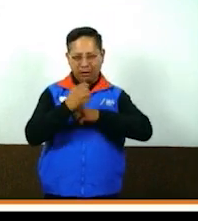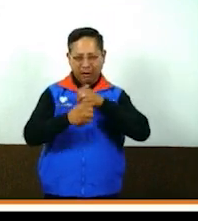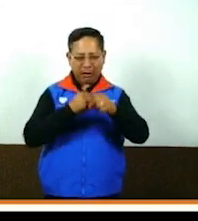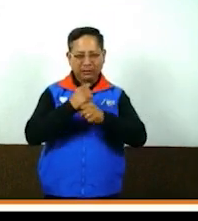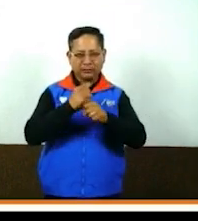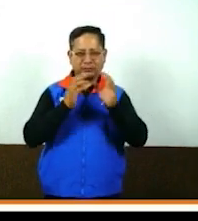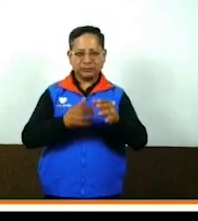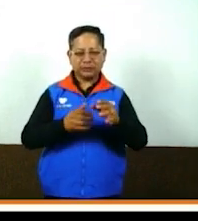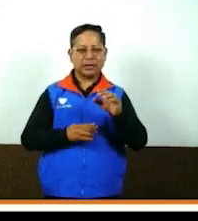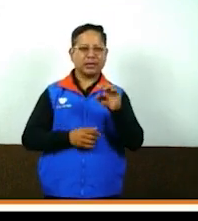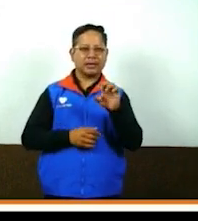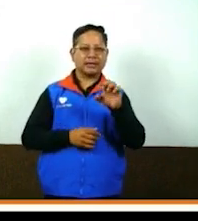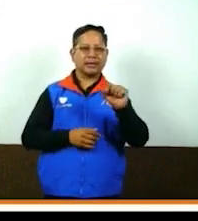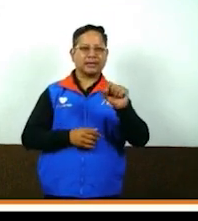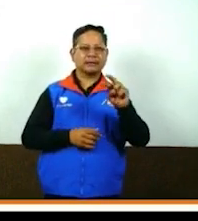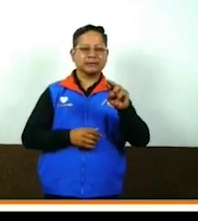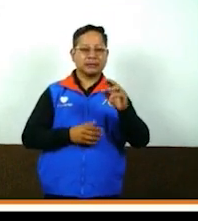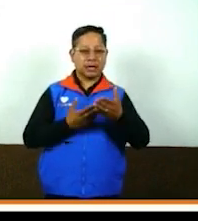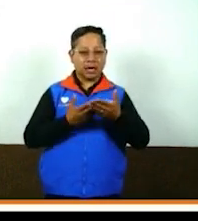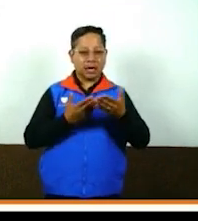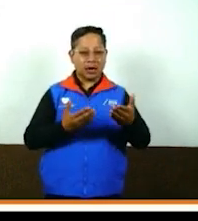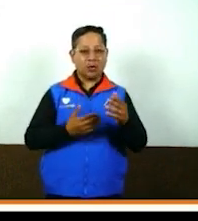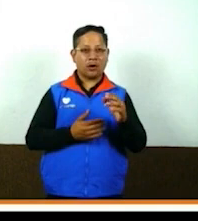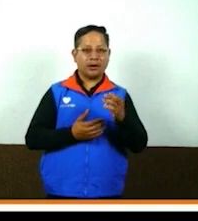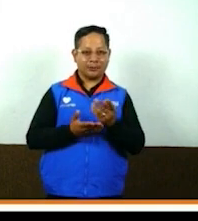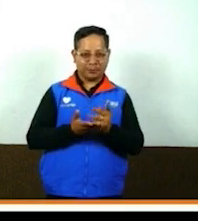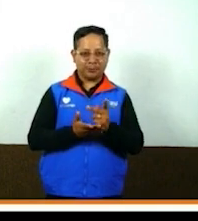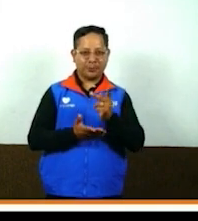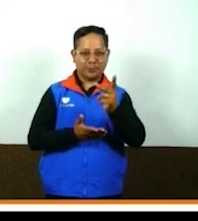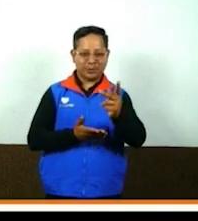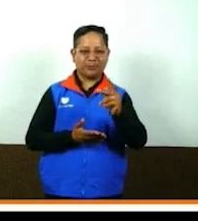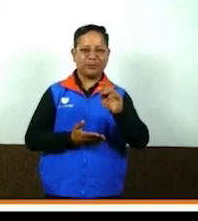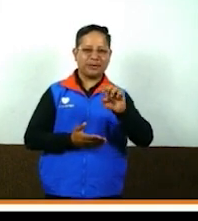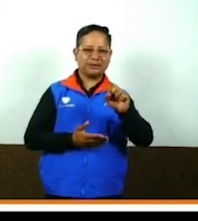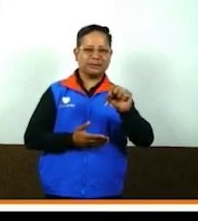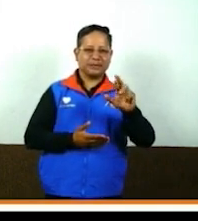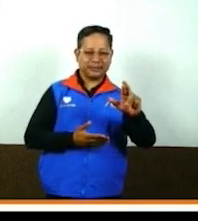socialmente responsables y tenemos 23 años con el distintivo. Gracias.